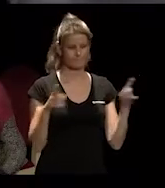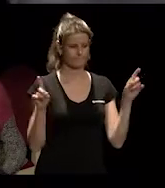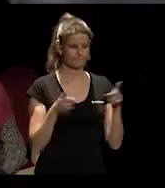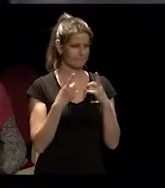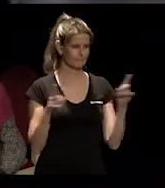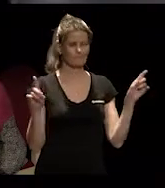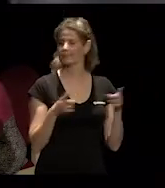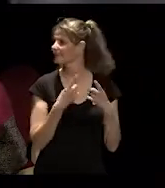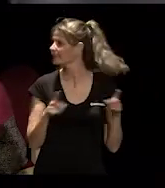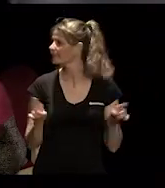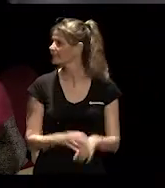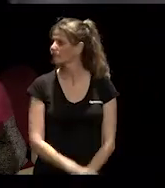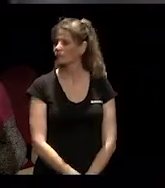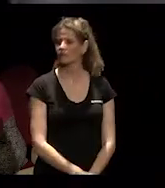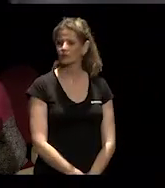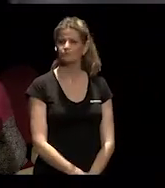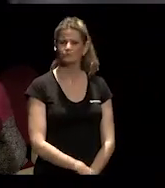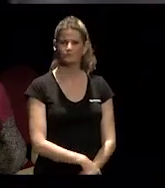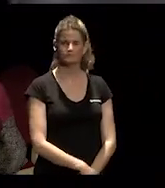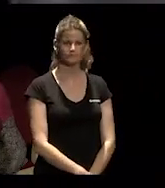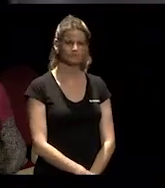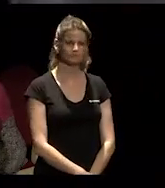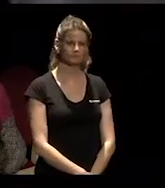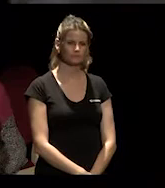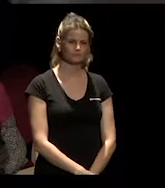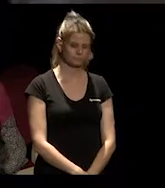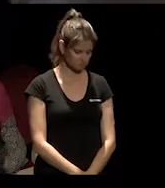Me parece una forma maravillosa de empezar, con risas.